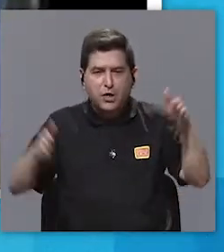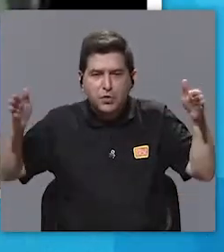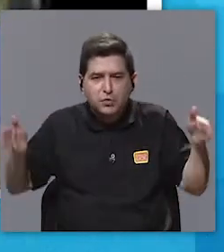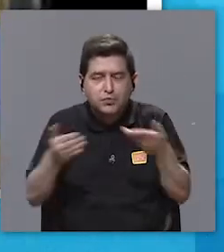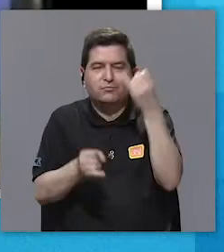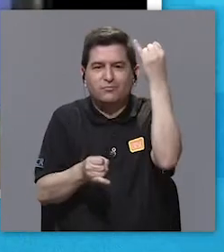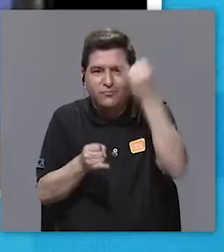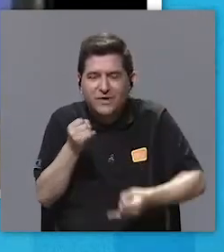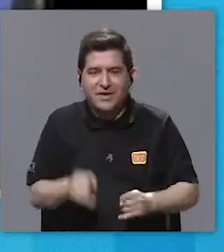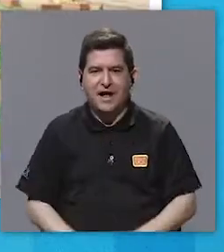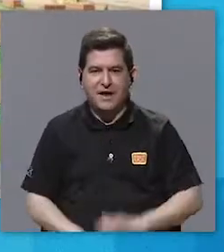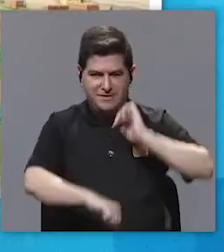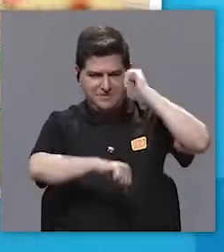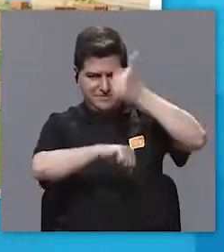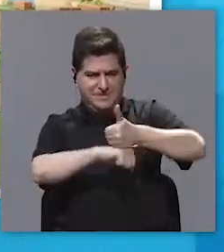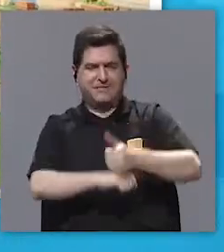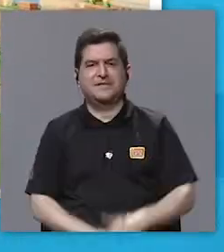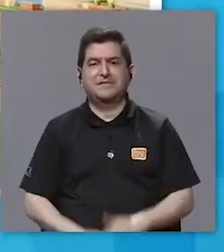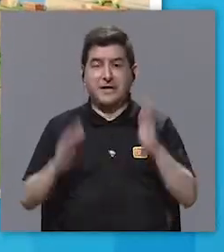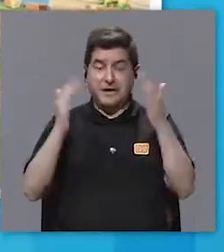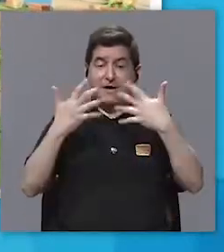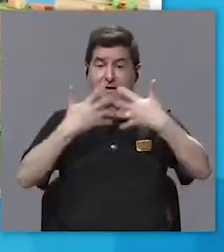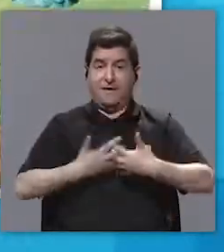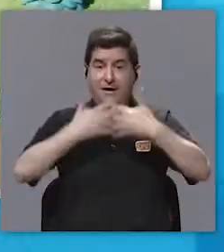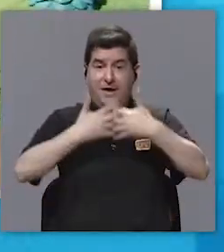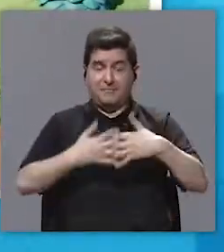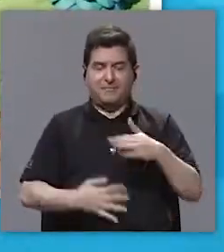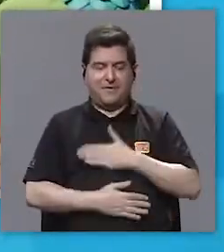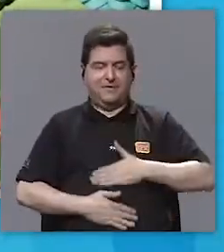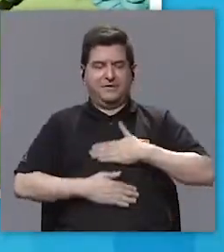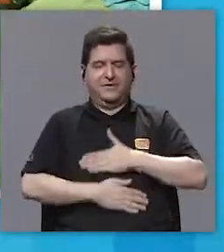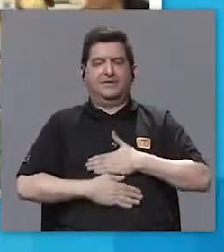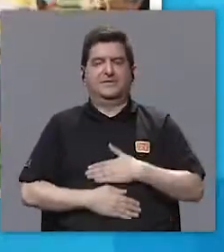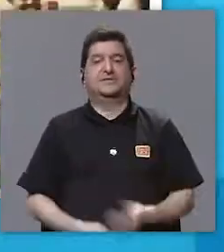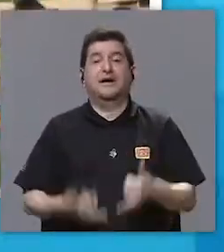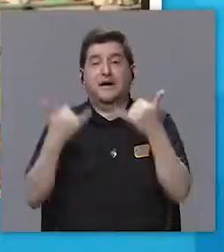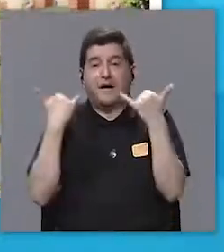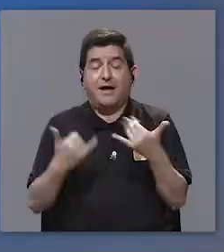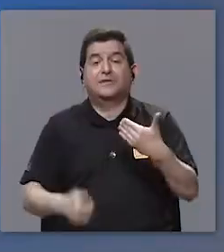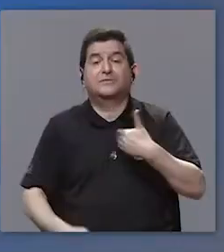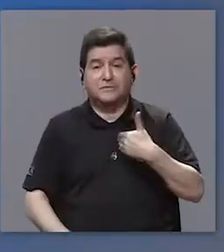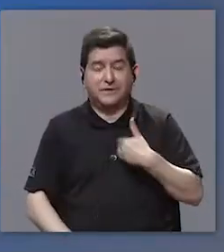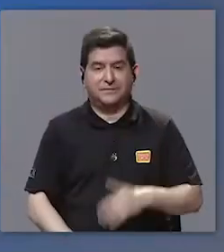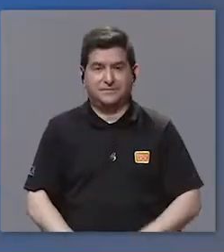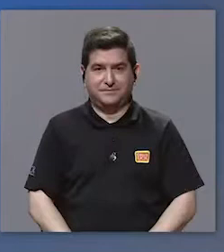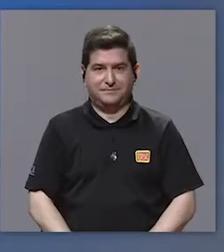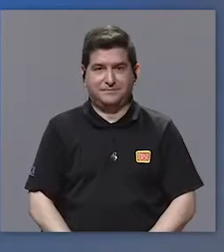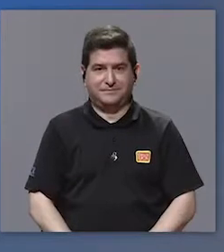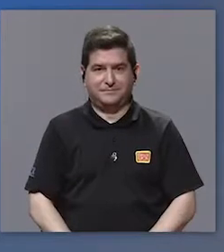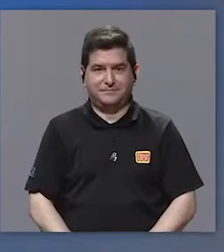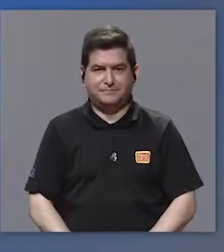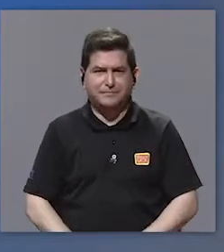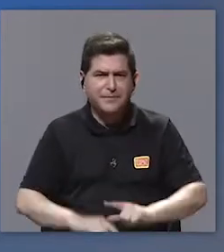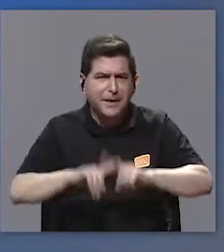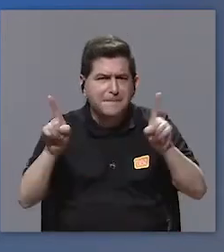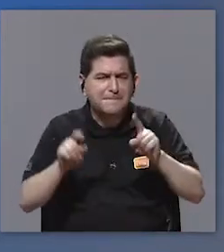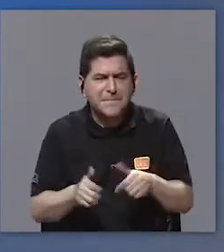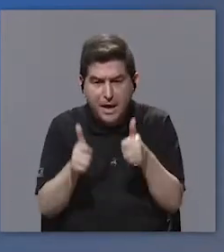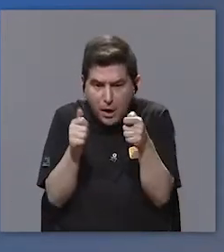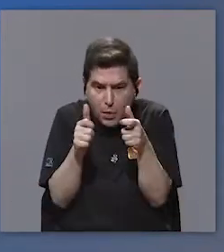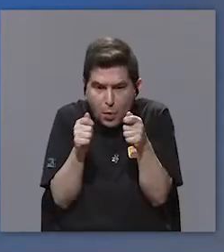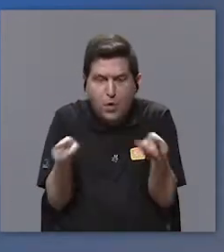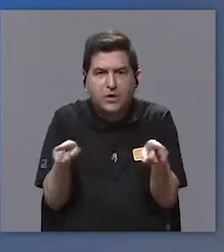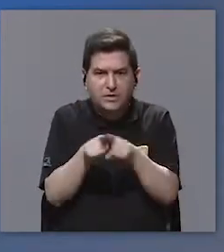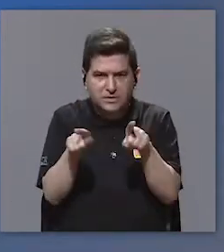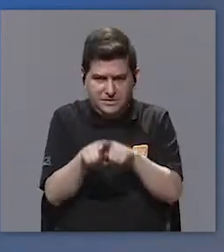final para convertirlos en la gran industria del entretenimiento que son hoy en día pero los videojuegos también se han convertido en